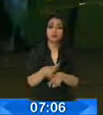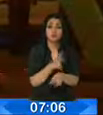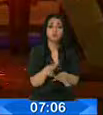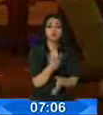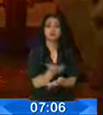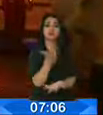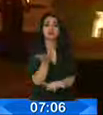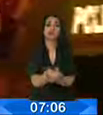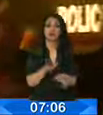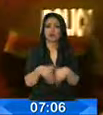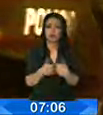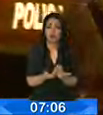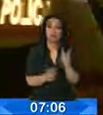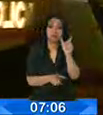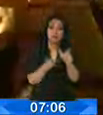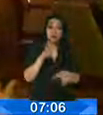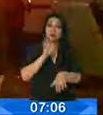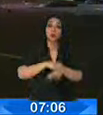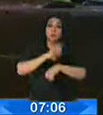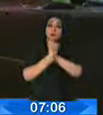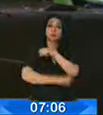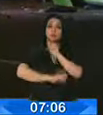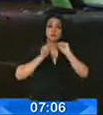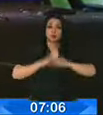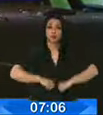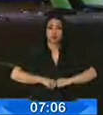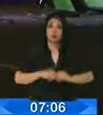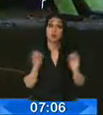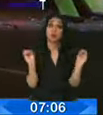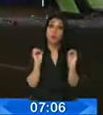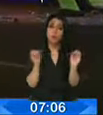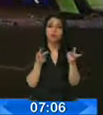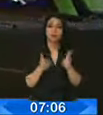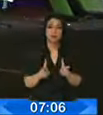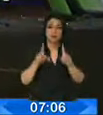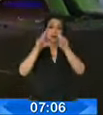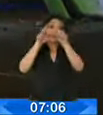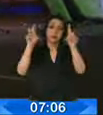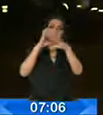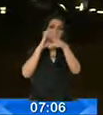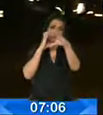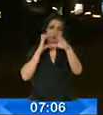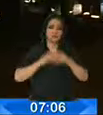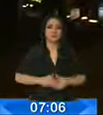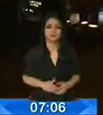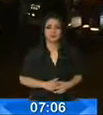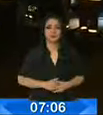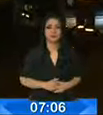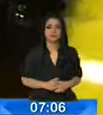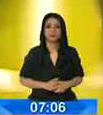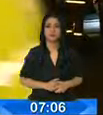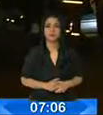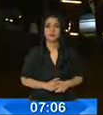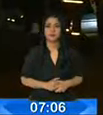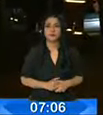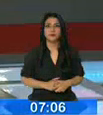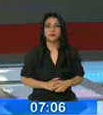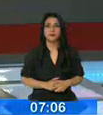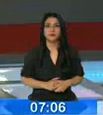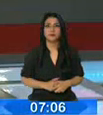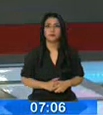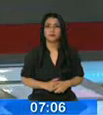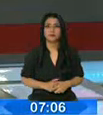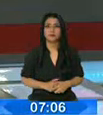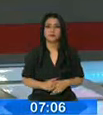y sancionar a los responsables así como también a la cooperativa de transporte informó sara naranja